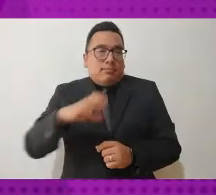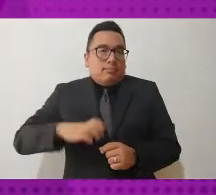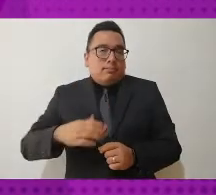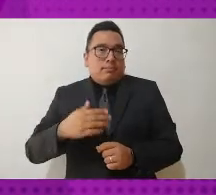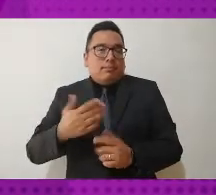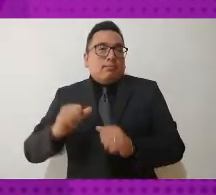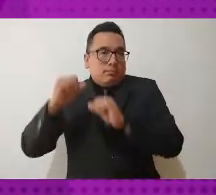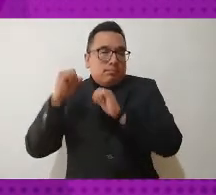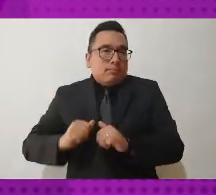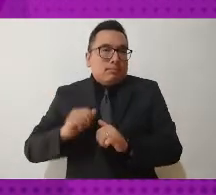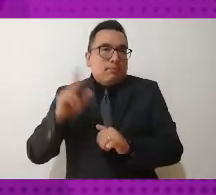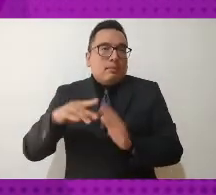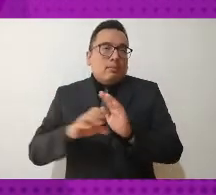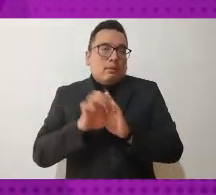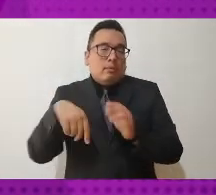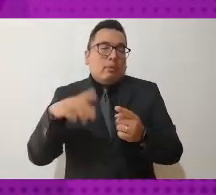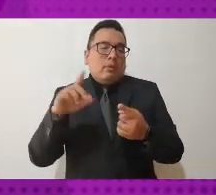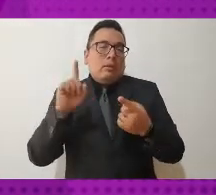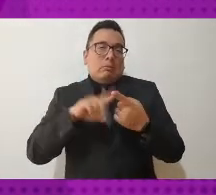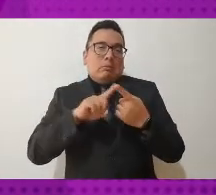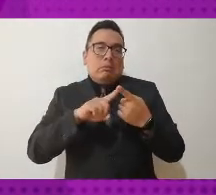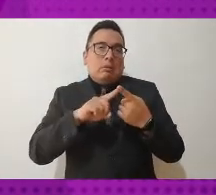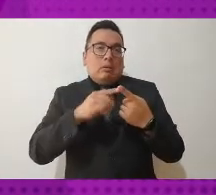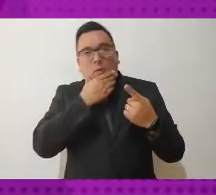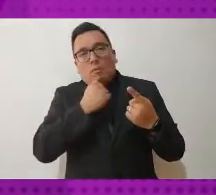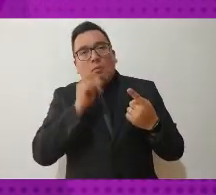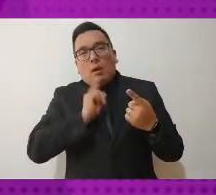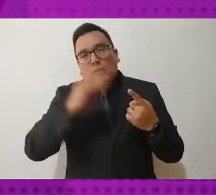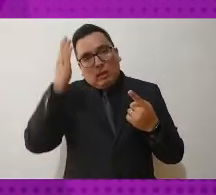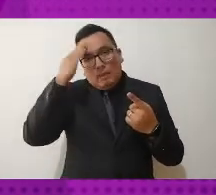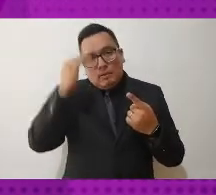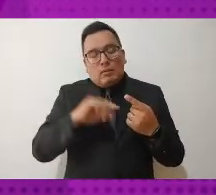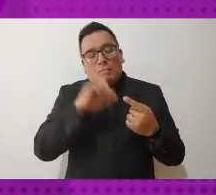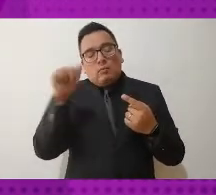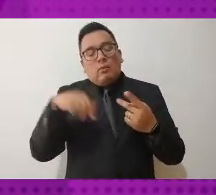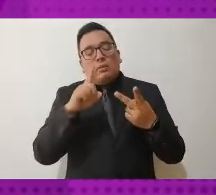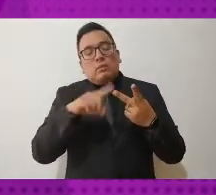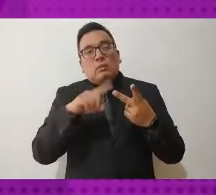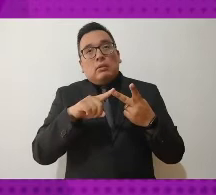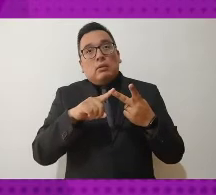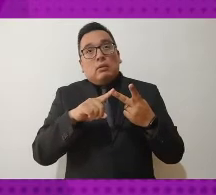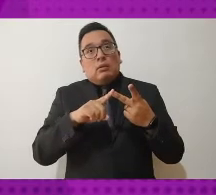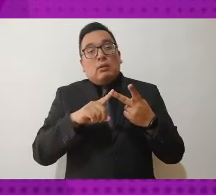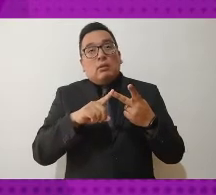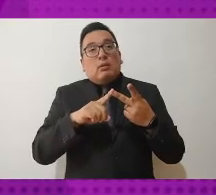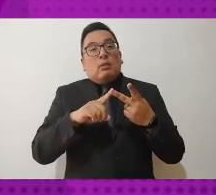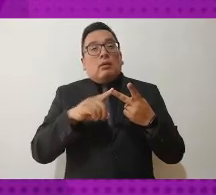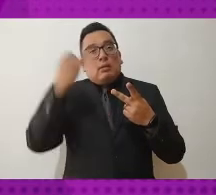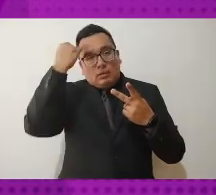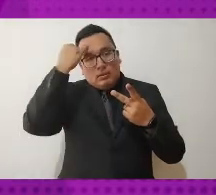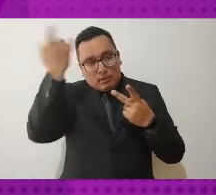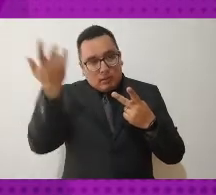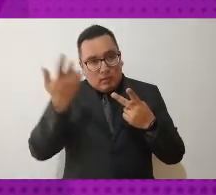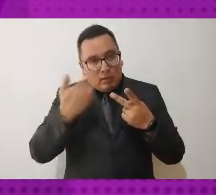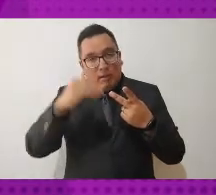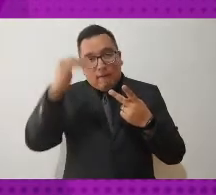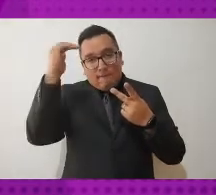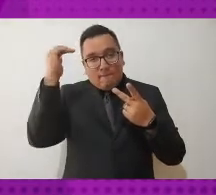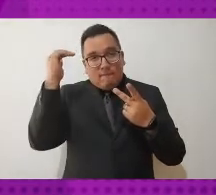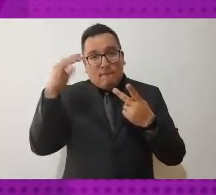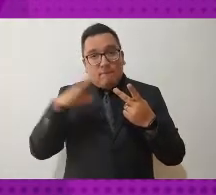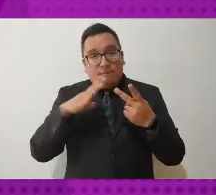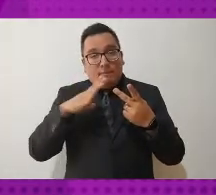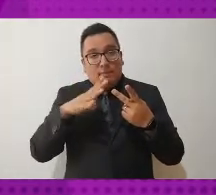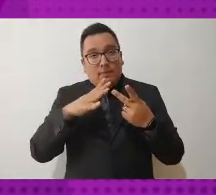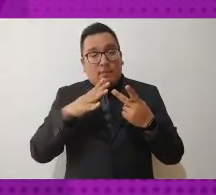Que obviamente siempre ponen a una persona heterosexual de frente una persona de la comunidad indígena y